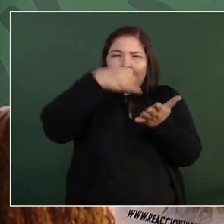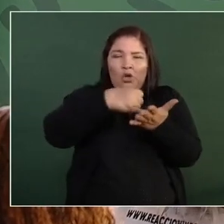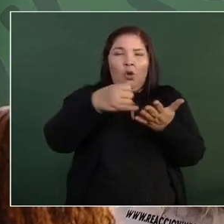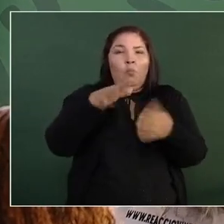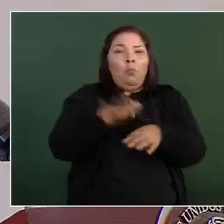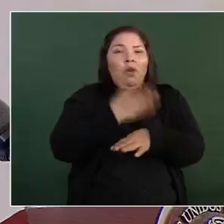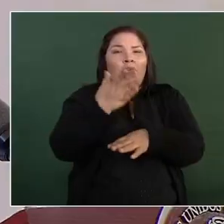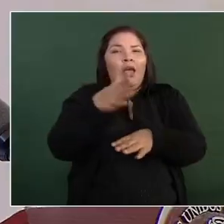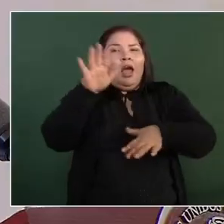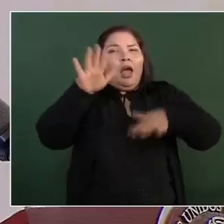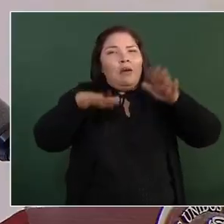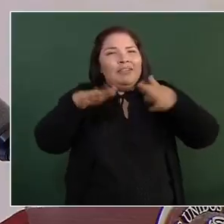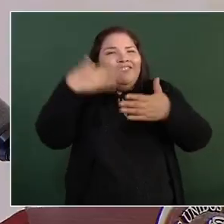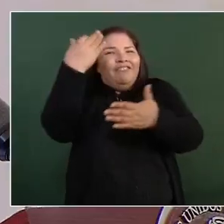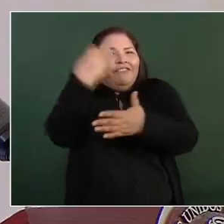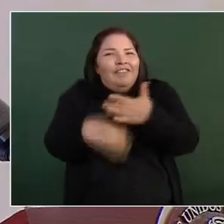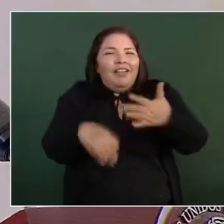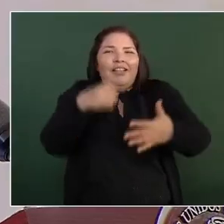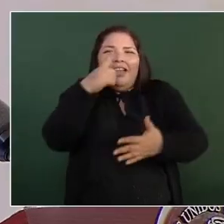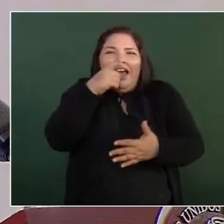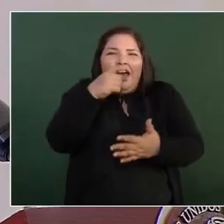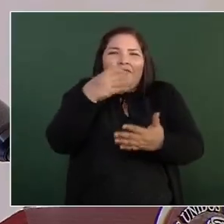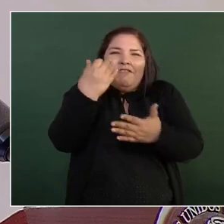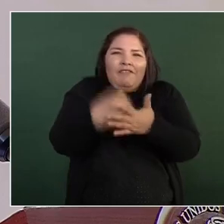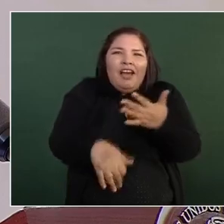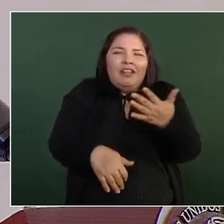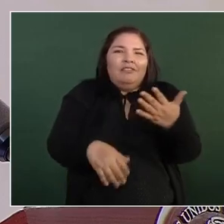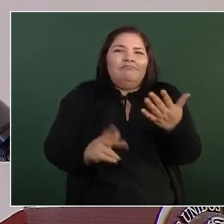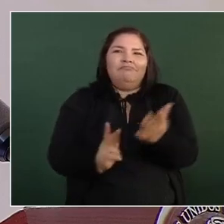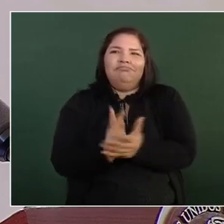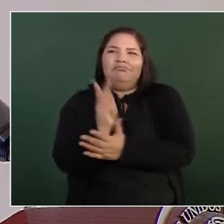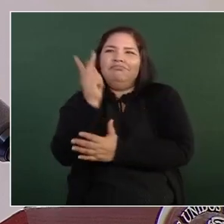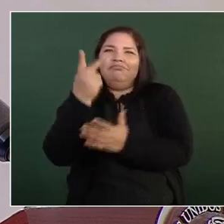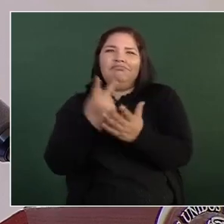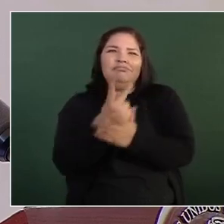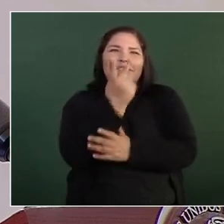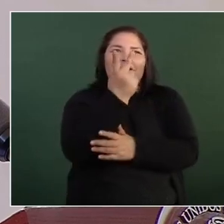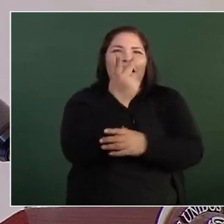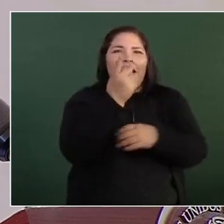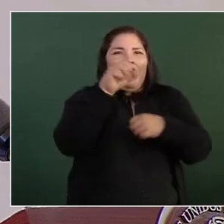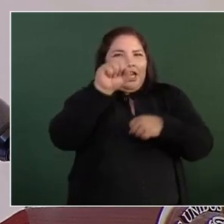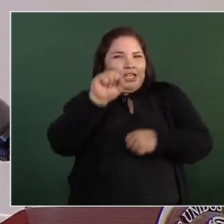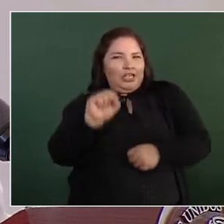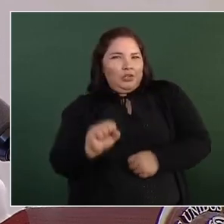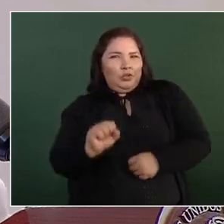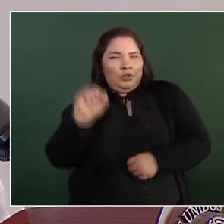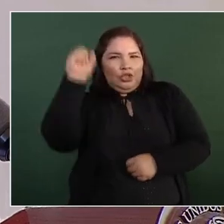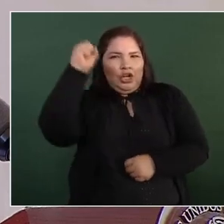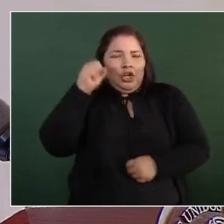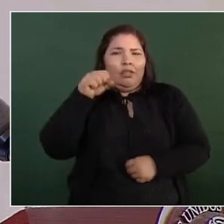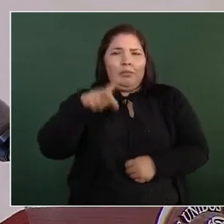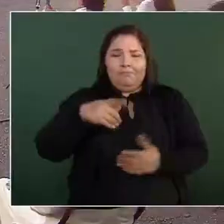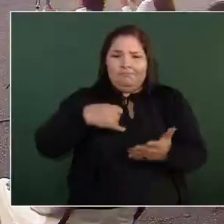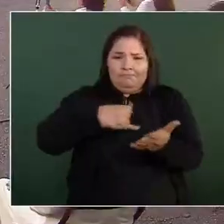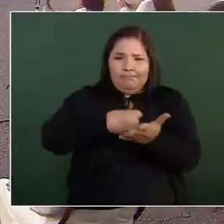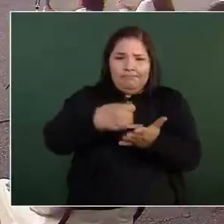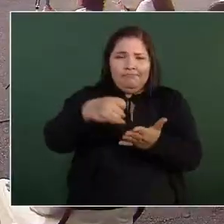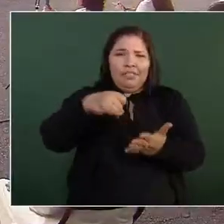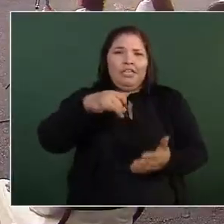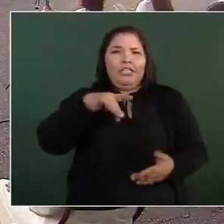de agua normalmente no desarrolla lo que debiera desarrollar. En el sur tenemos eso, tenemos hortaliza,